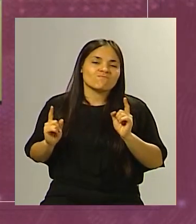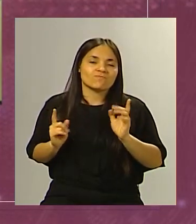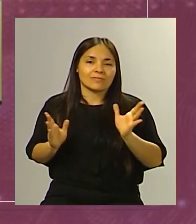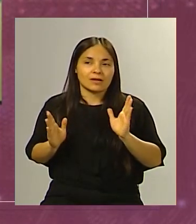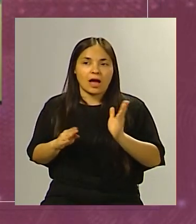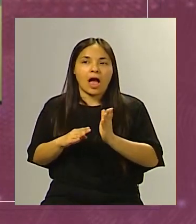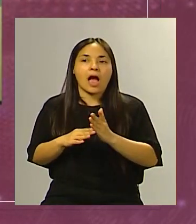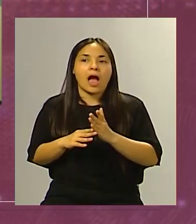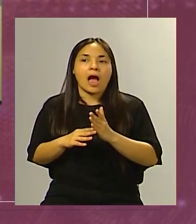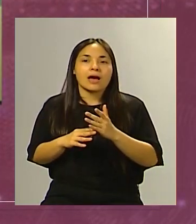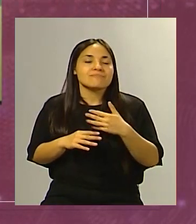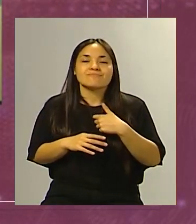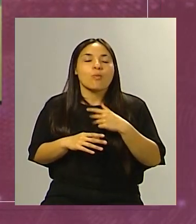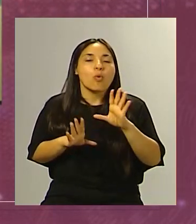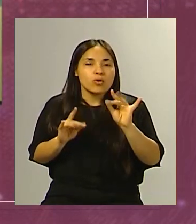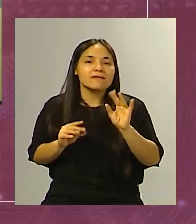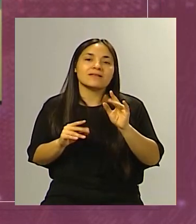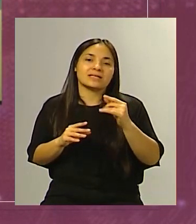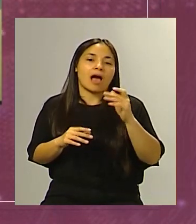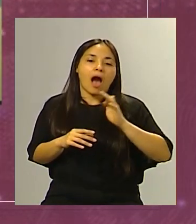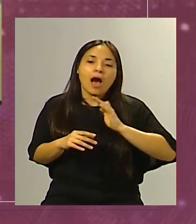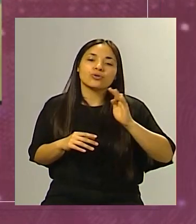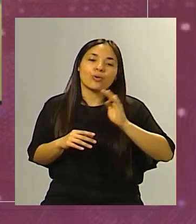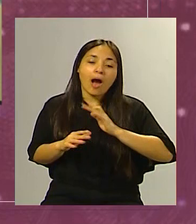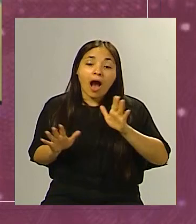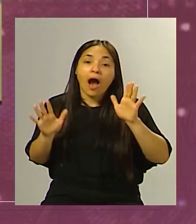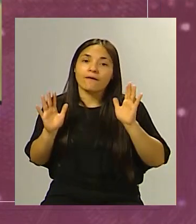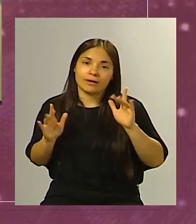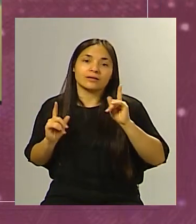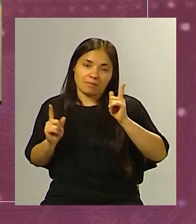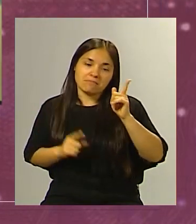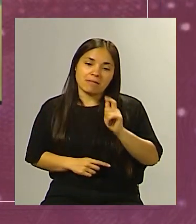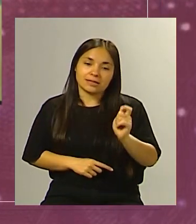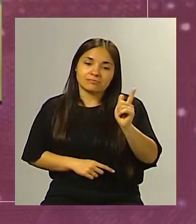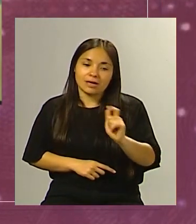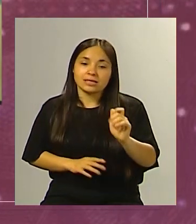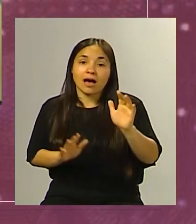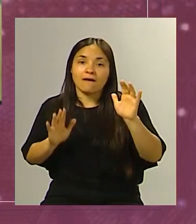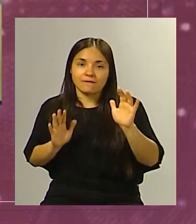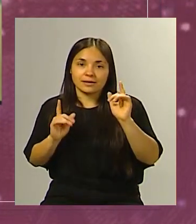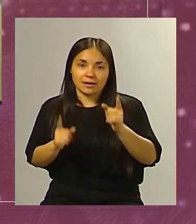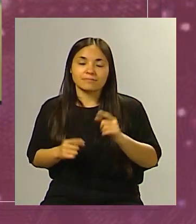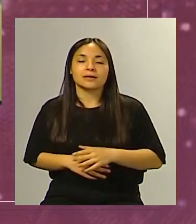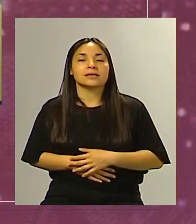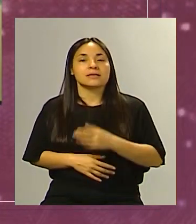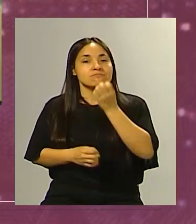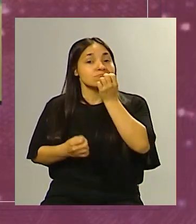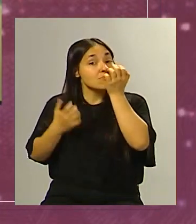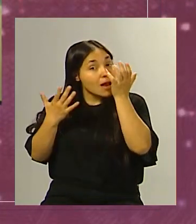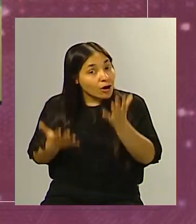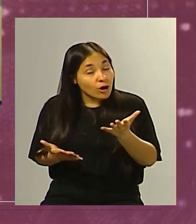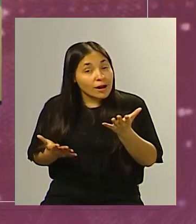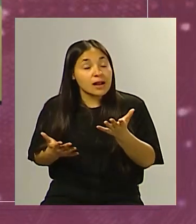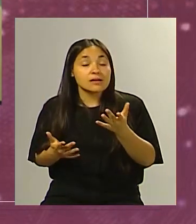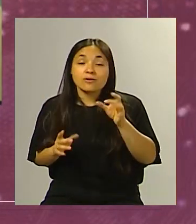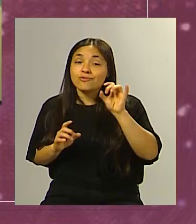prever es muy difícil, es muy año a año, o mes a mes, te diría. Sí. La única opción de mejorar que